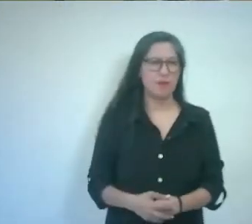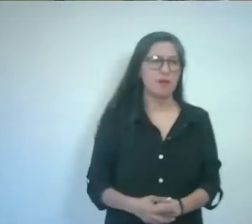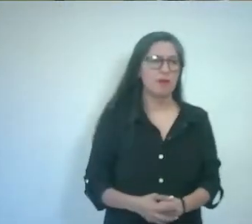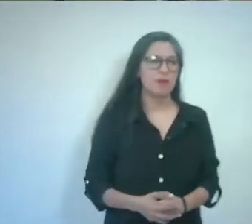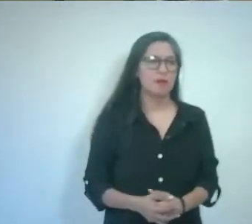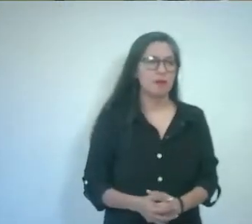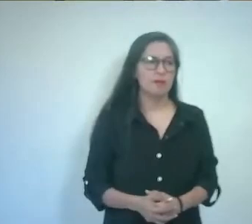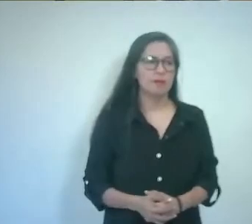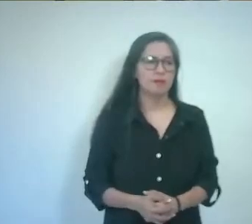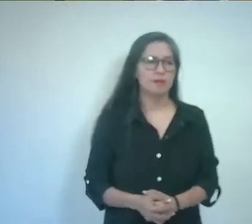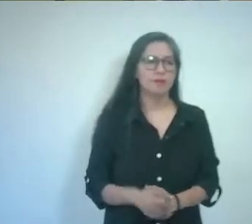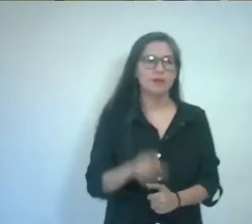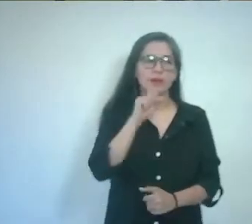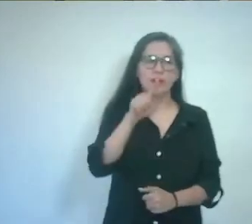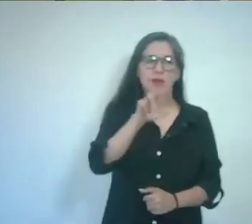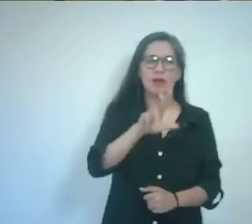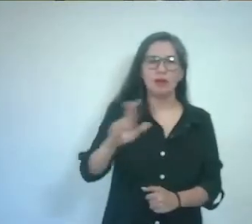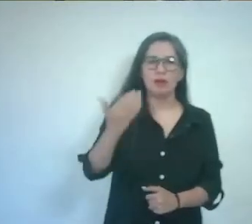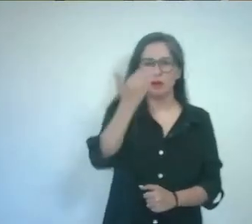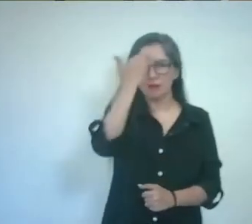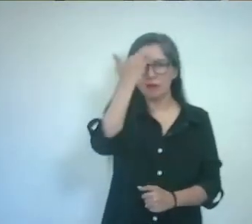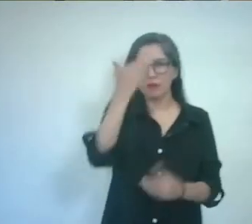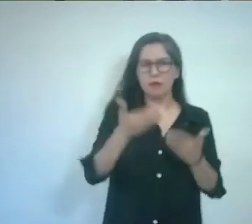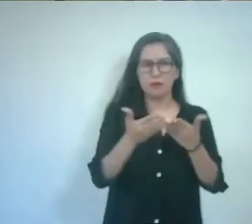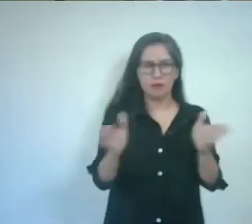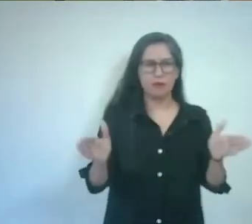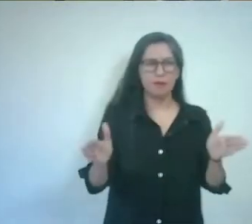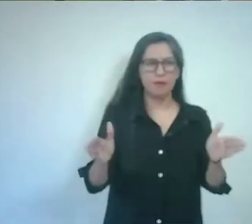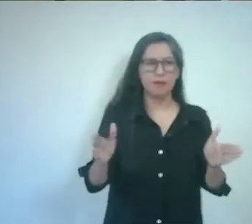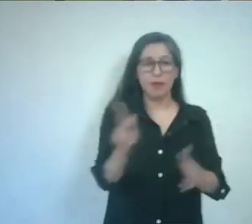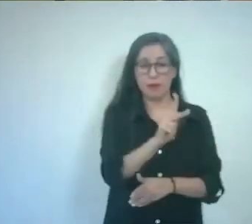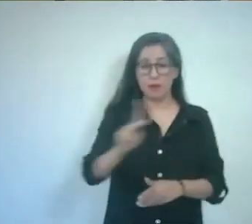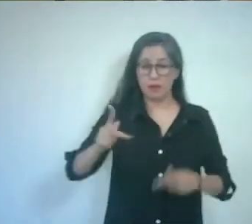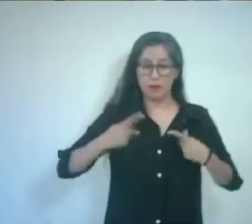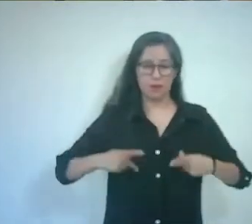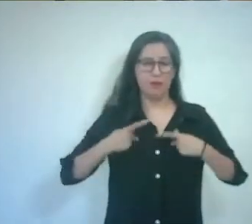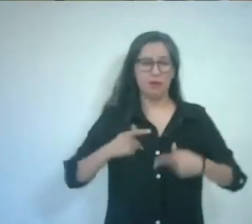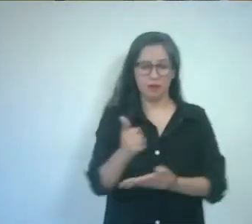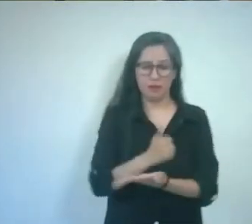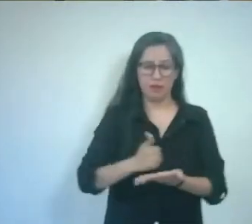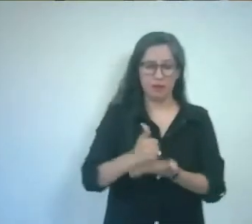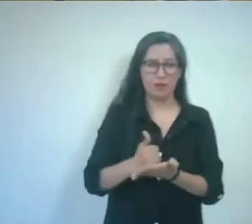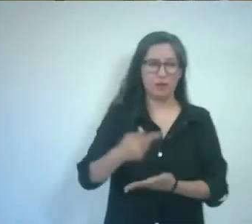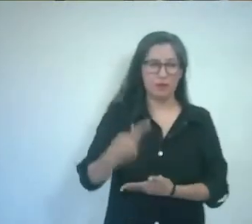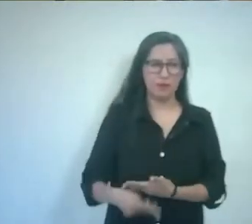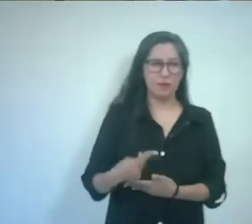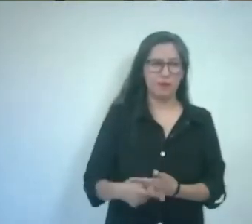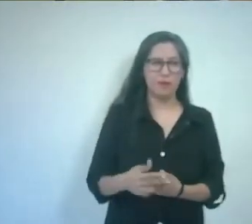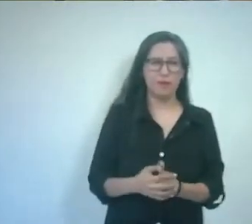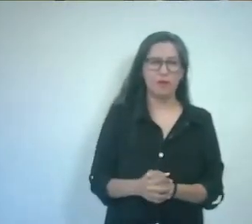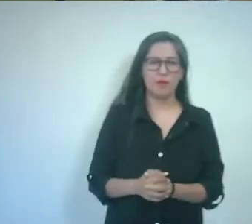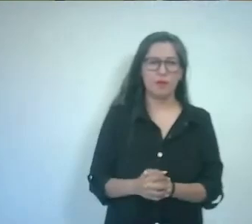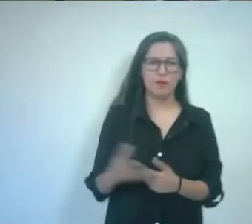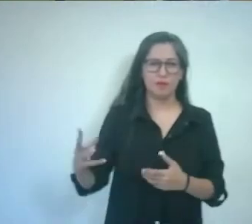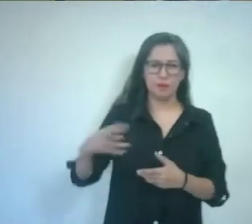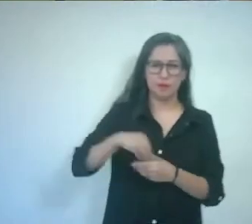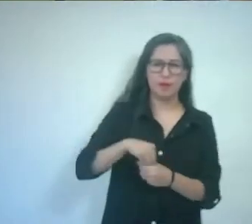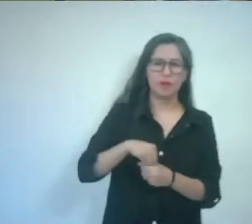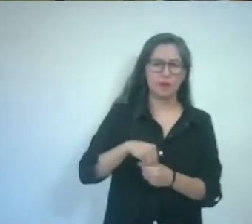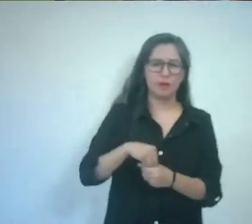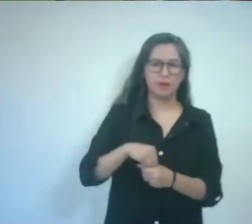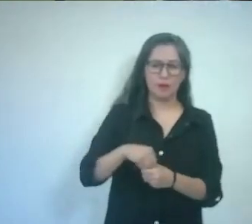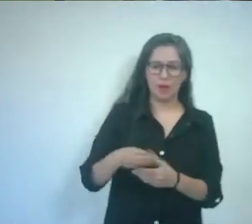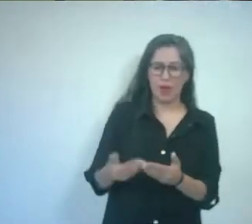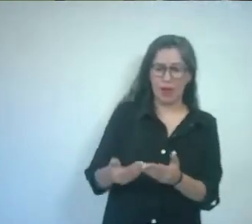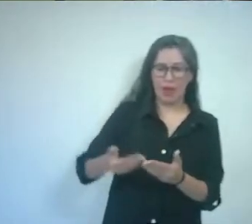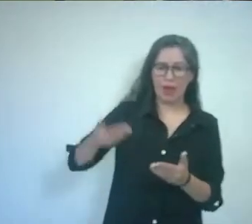También queremos hacer un reconocimiento público a todas aquellas y aquellos ciudadanos que se integran desde días